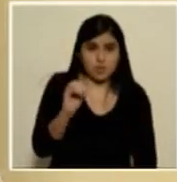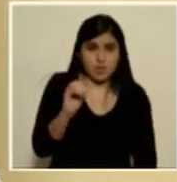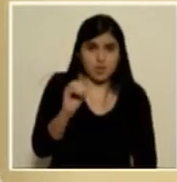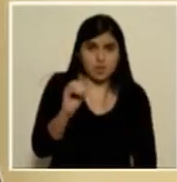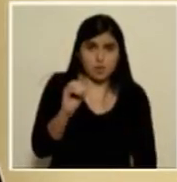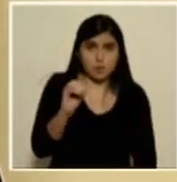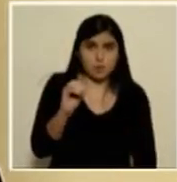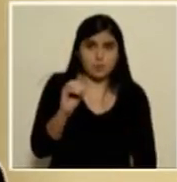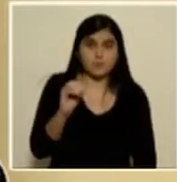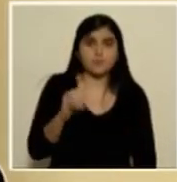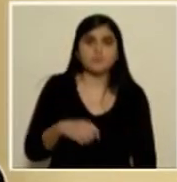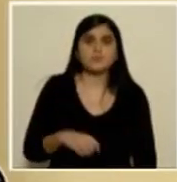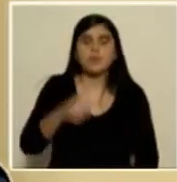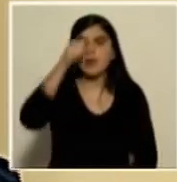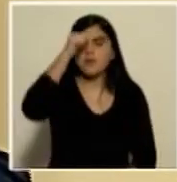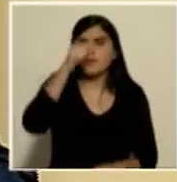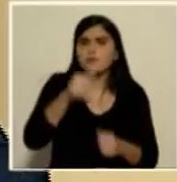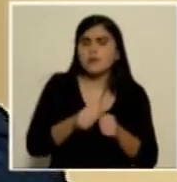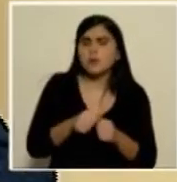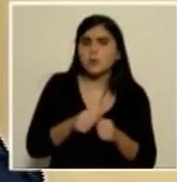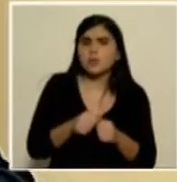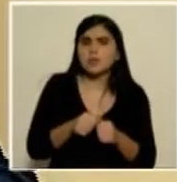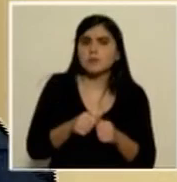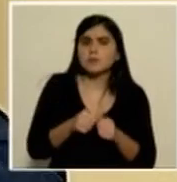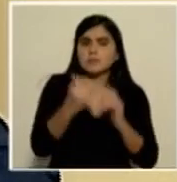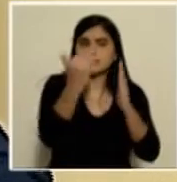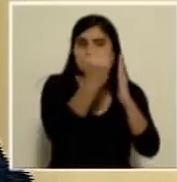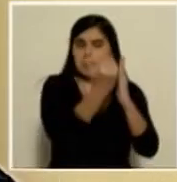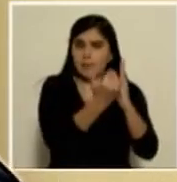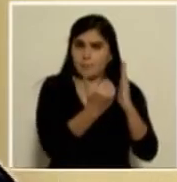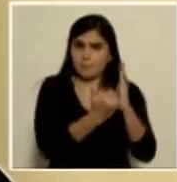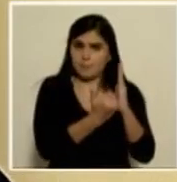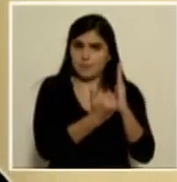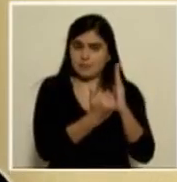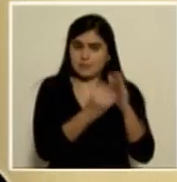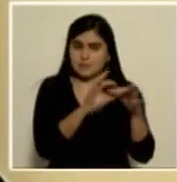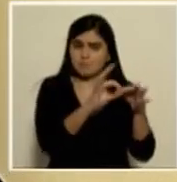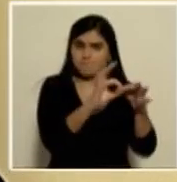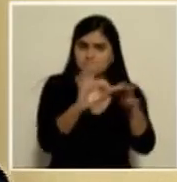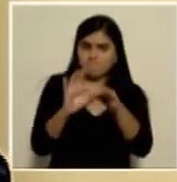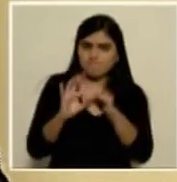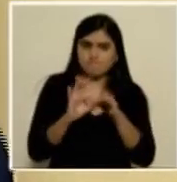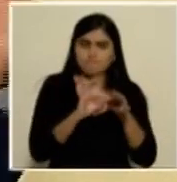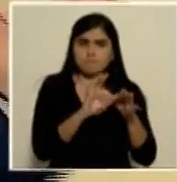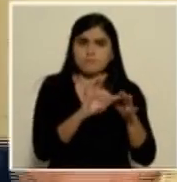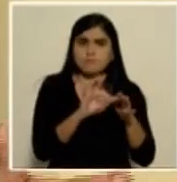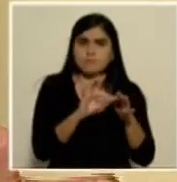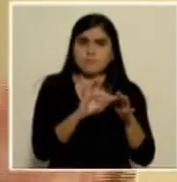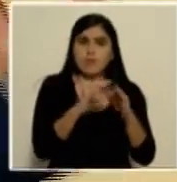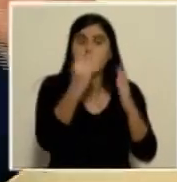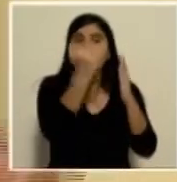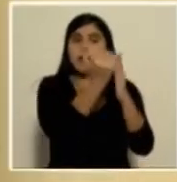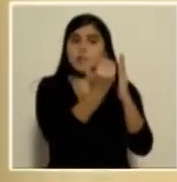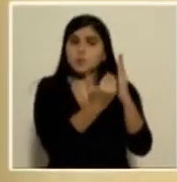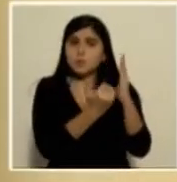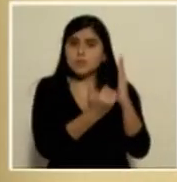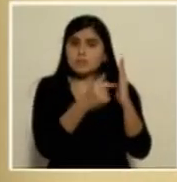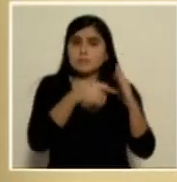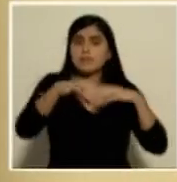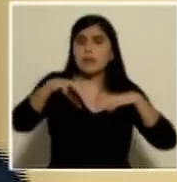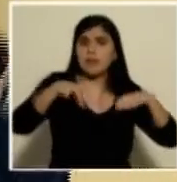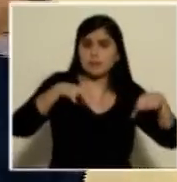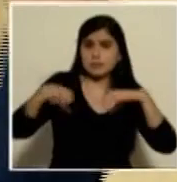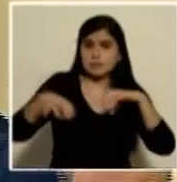la operación. Recordemos que las medidas están entrelazadas. Es decir, hay una lista de